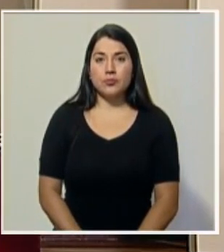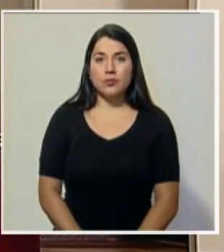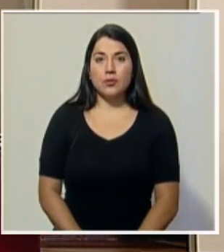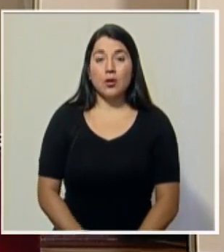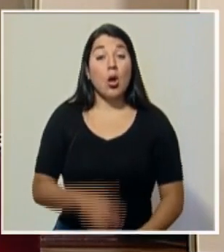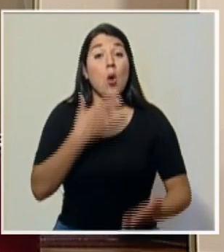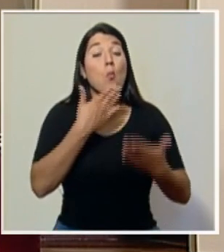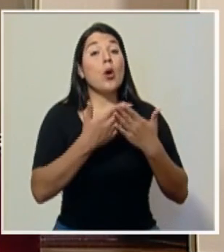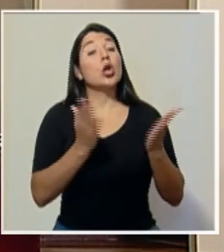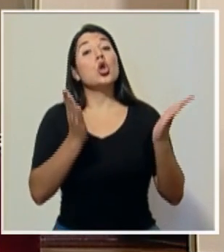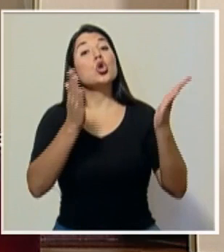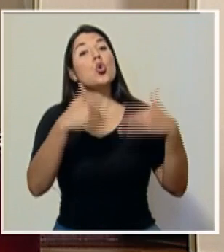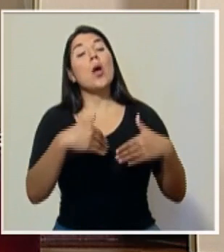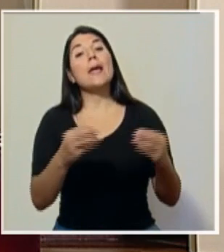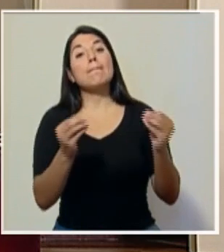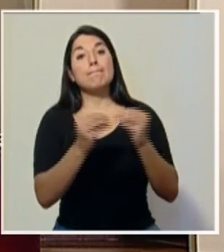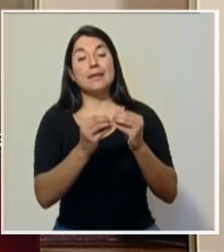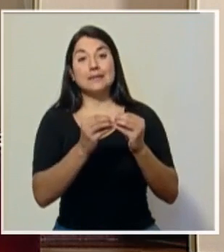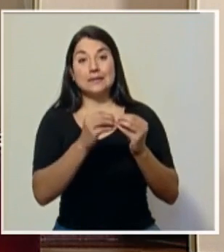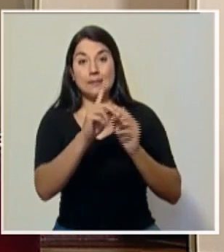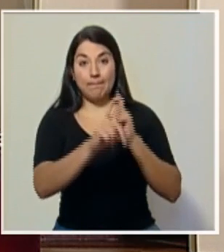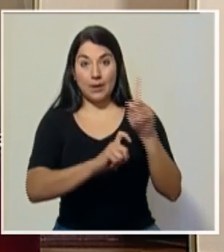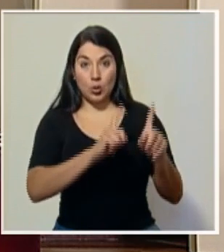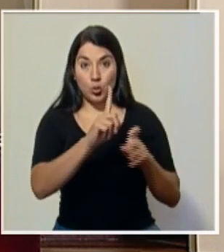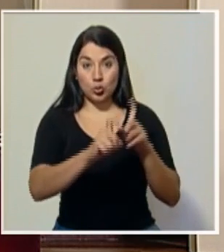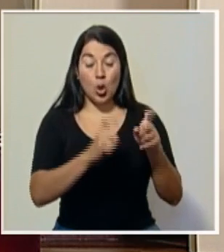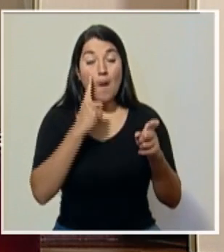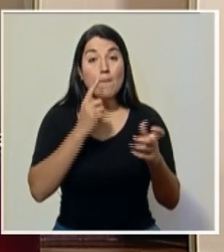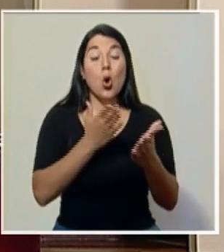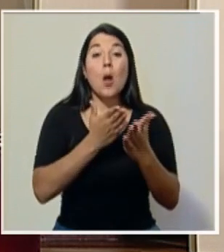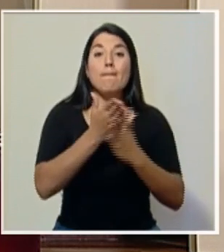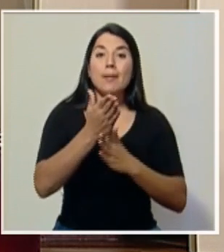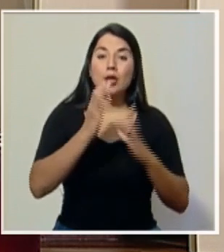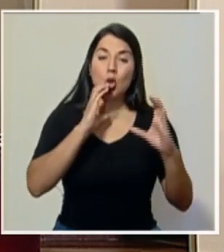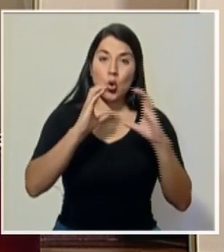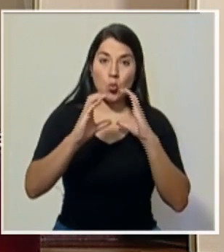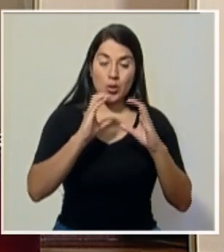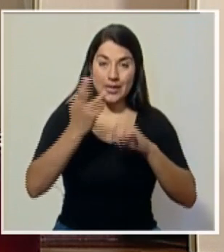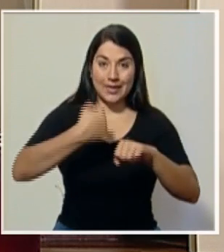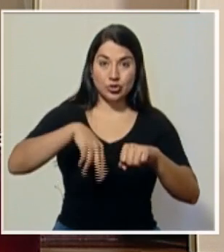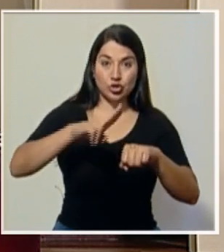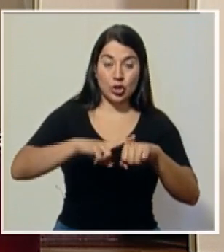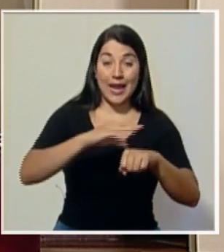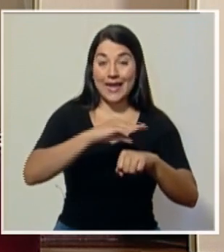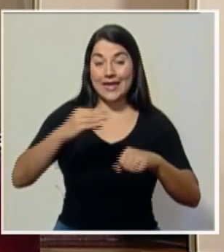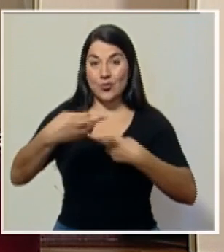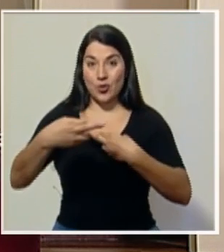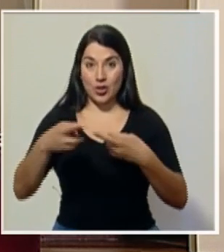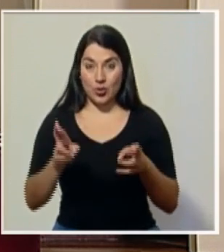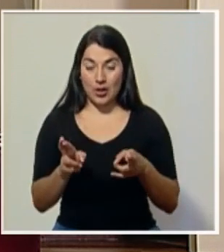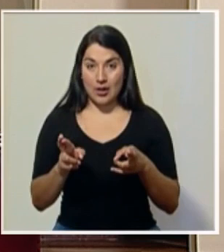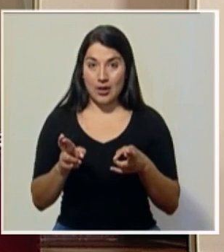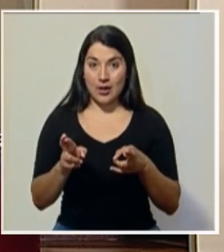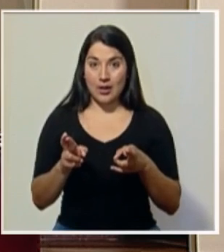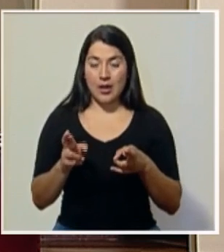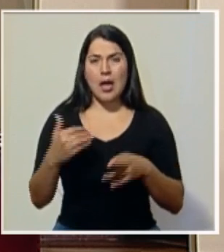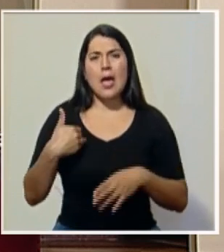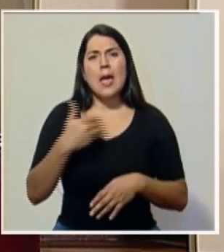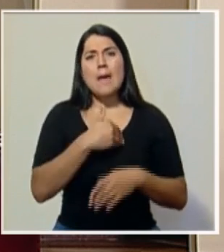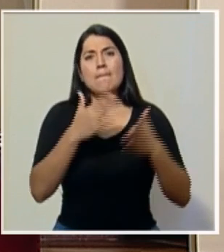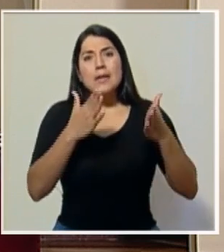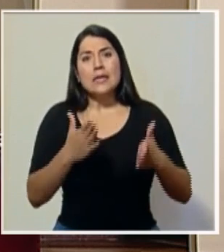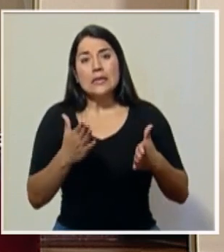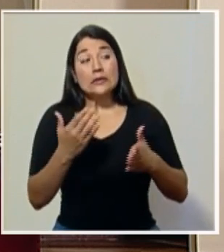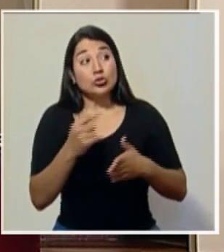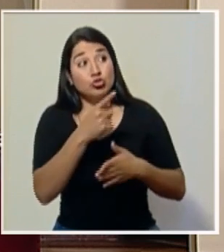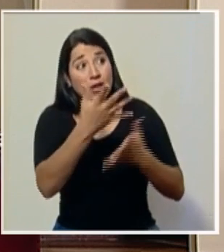Bueno, no tenemos más consultas por parte de los medios de comunicación nacionales y regionales. Señor ministro, si